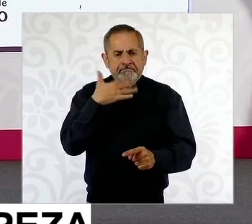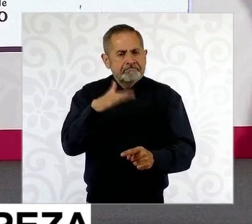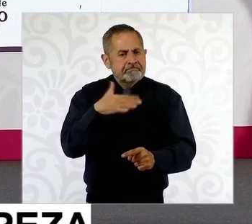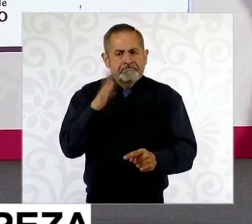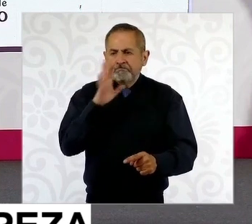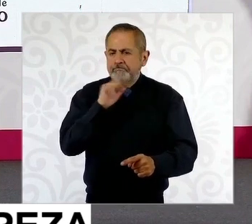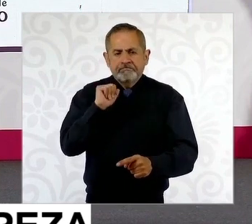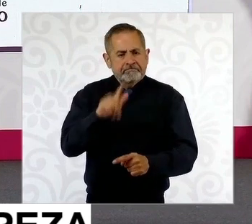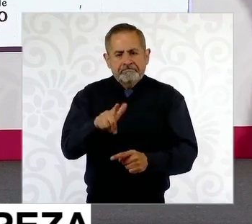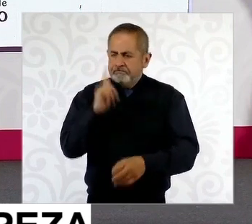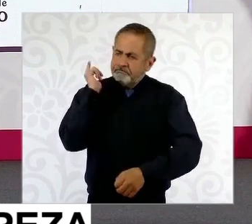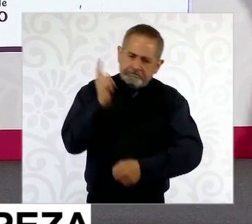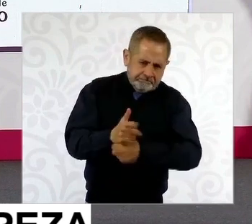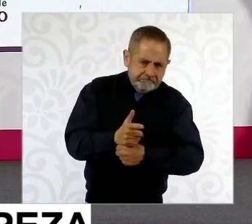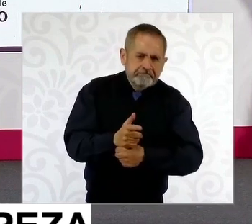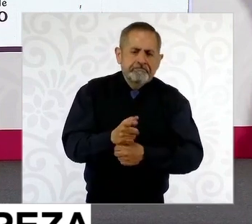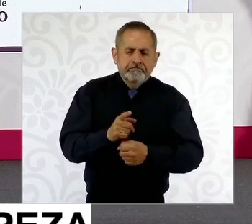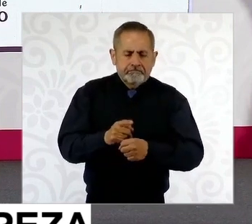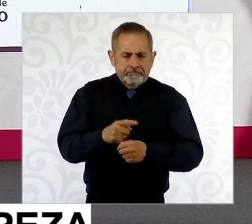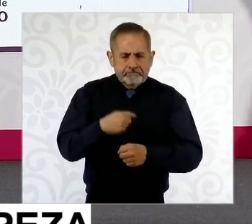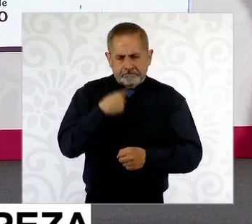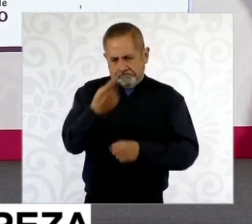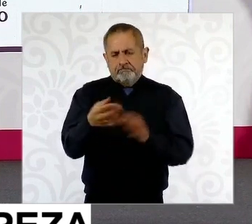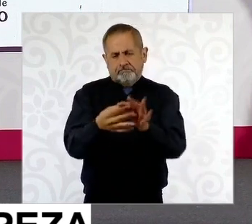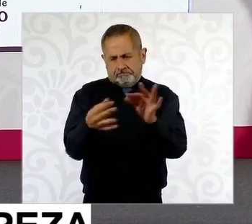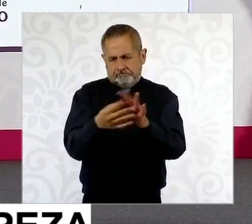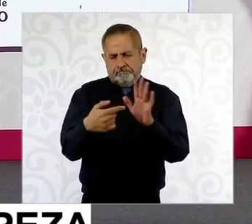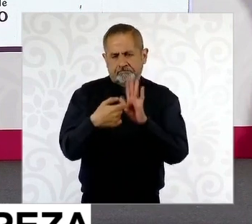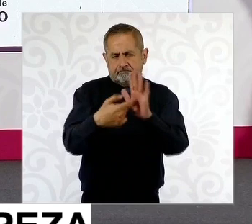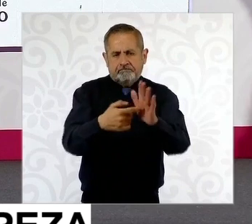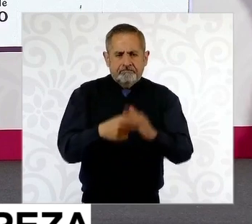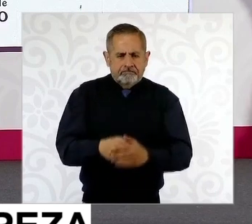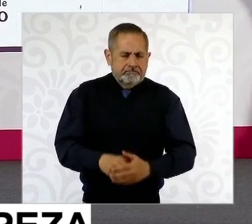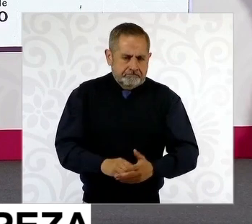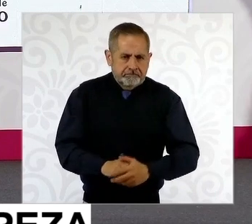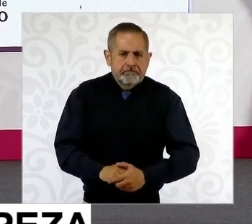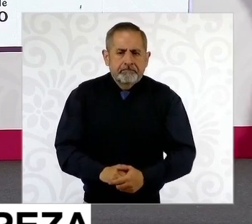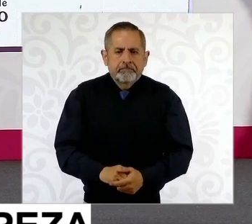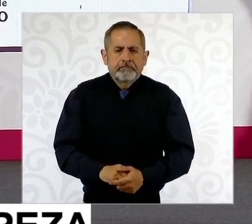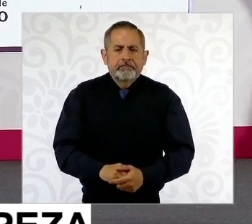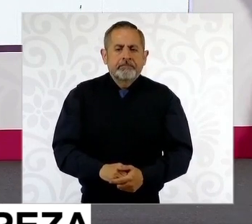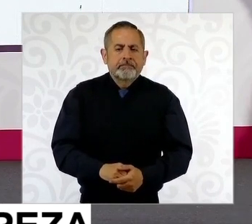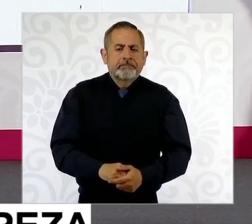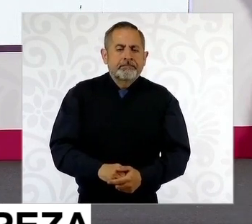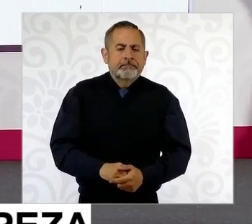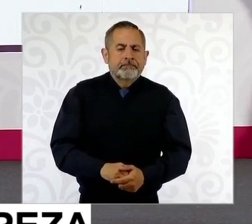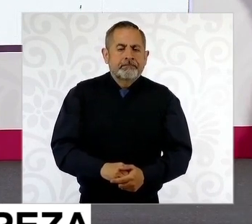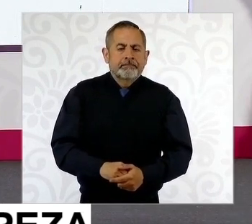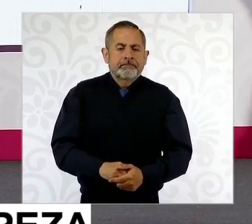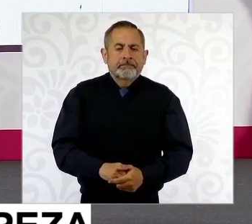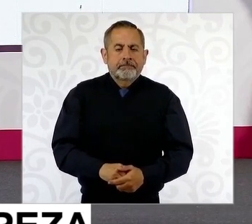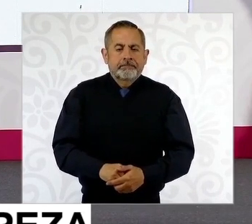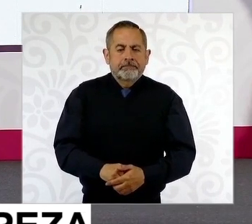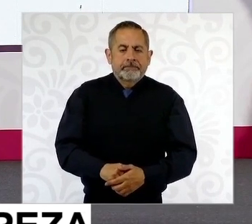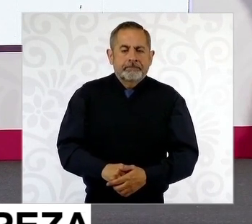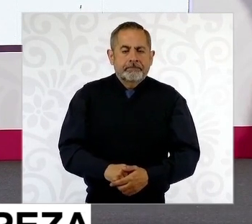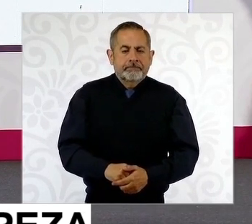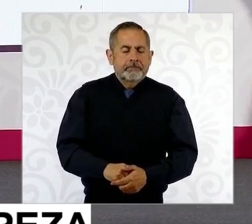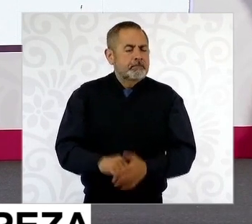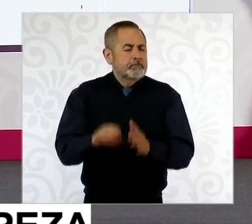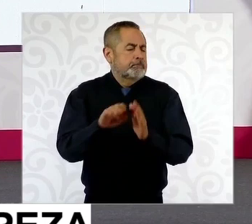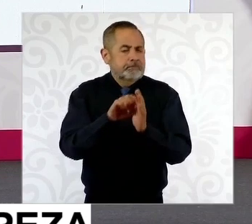en el Infonavit y queremos compartirlos con ustedes. La que sigue, por favor.